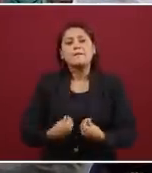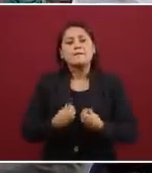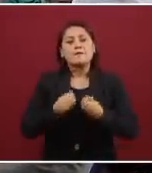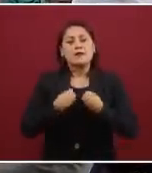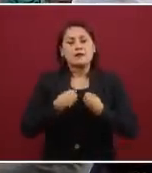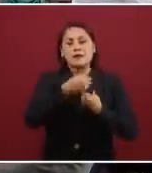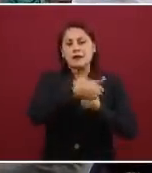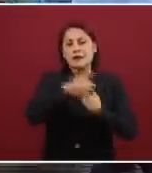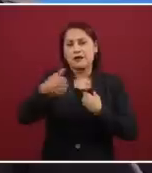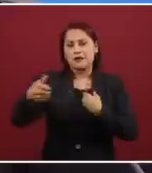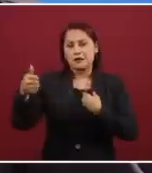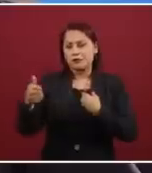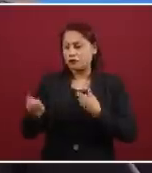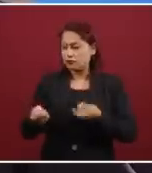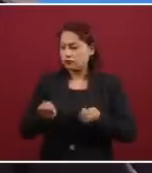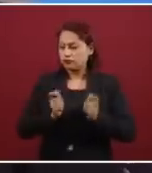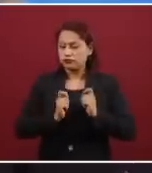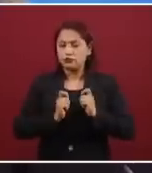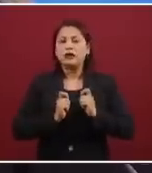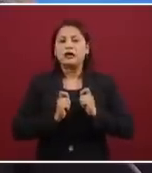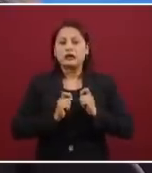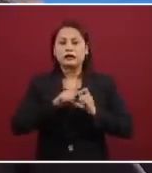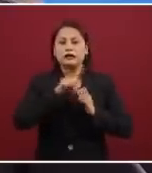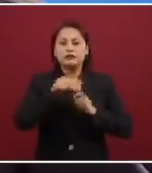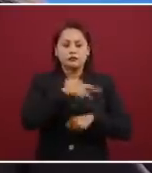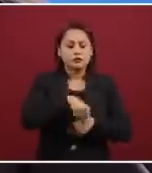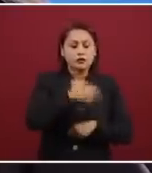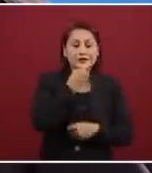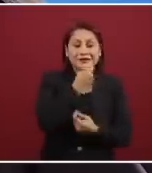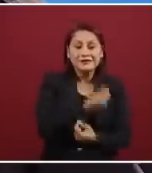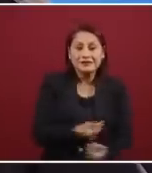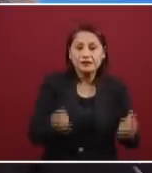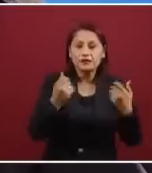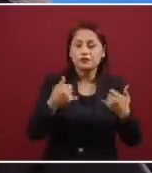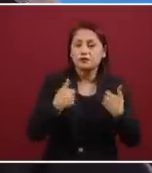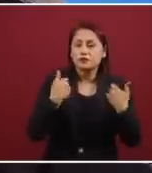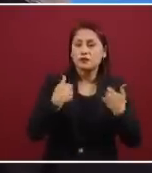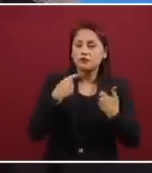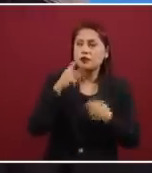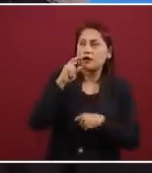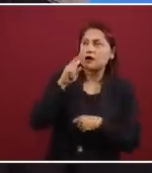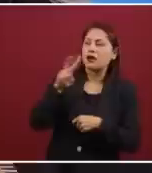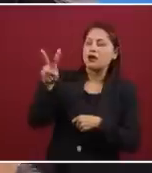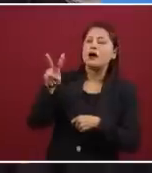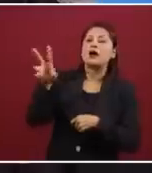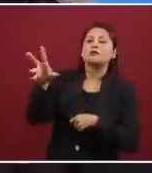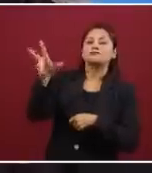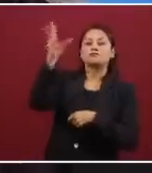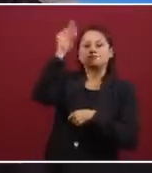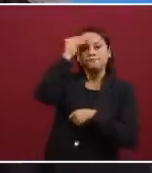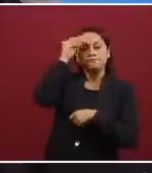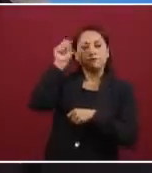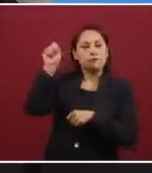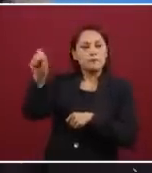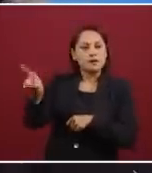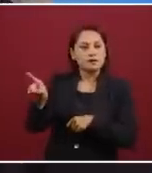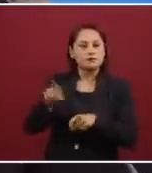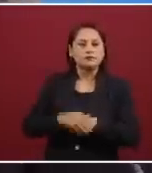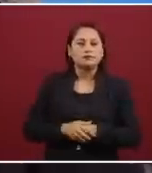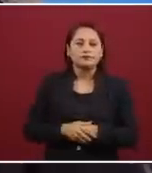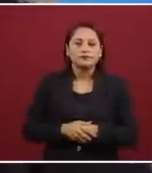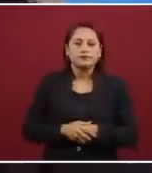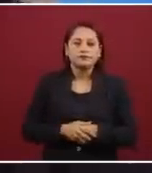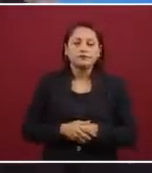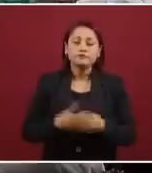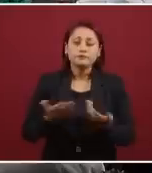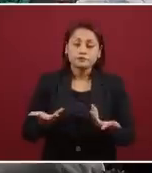a los jóvenes y a los niños esta posibilidad. Hoy a veces el panorama, el horizonte de vida pues